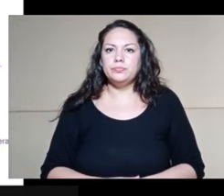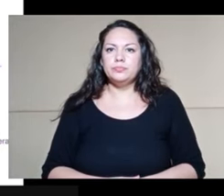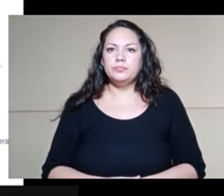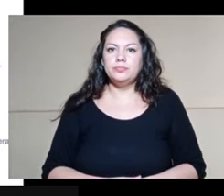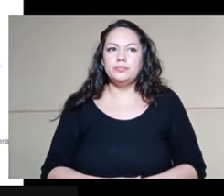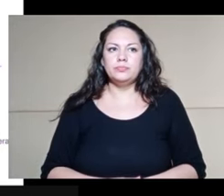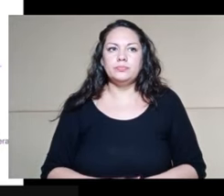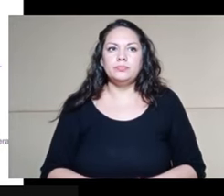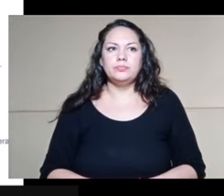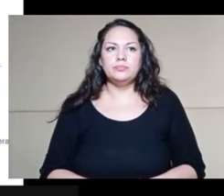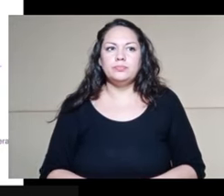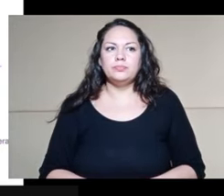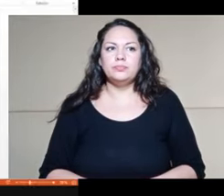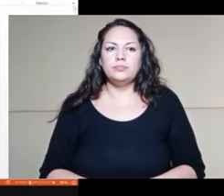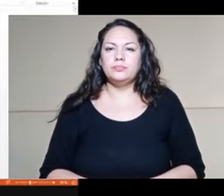Bien.